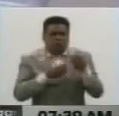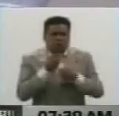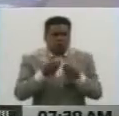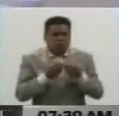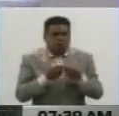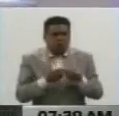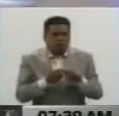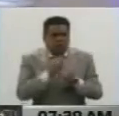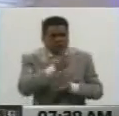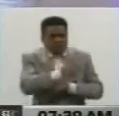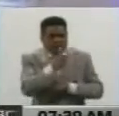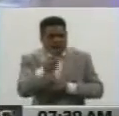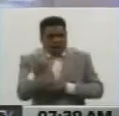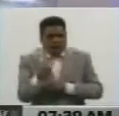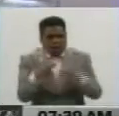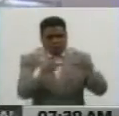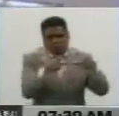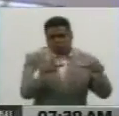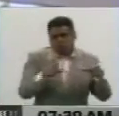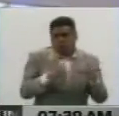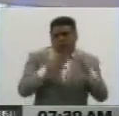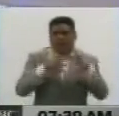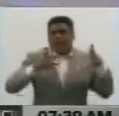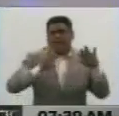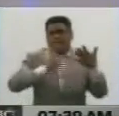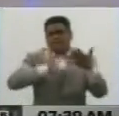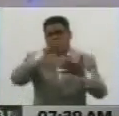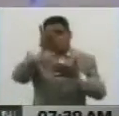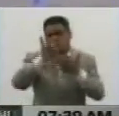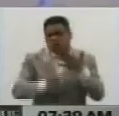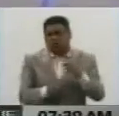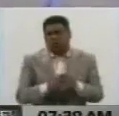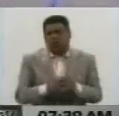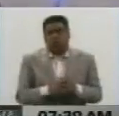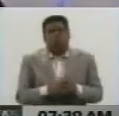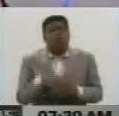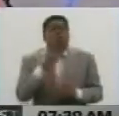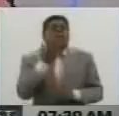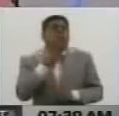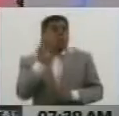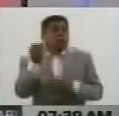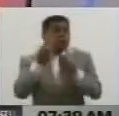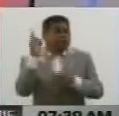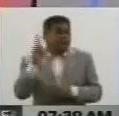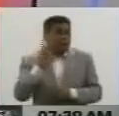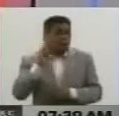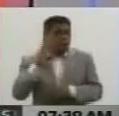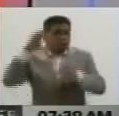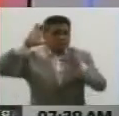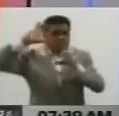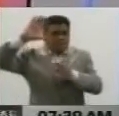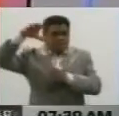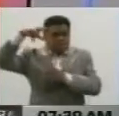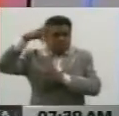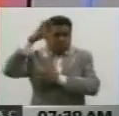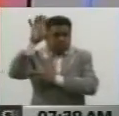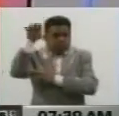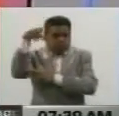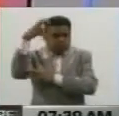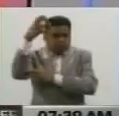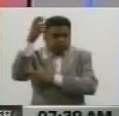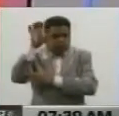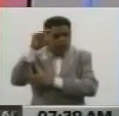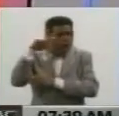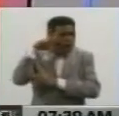una de las etapas de este gran proyecto. ¿Se utiliza el satélite Miranda como, digamos, aliado para poder visualizar la cantidad de minería que